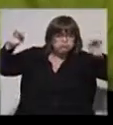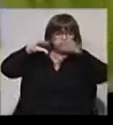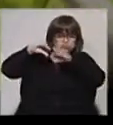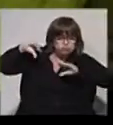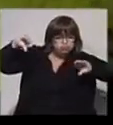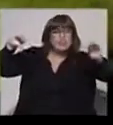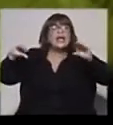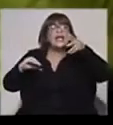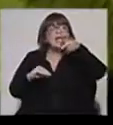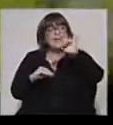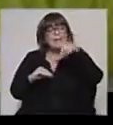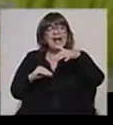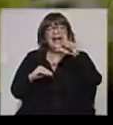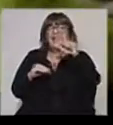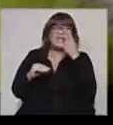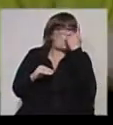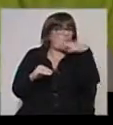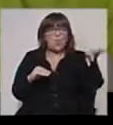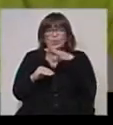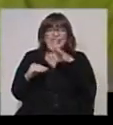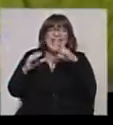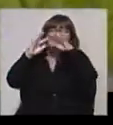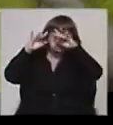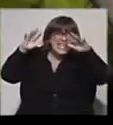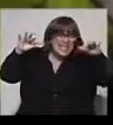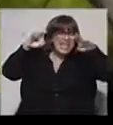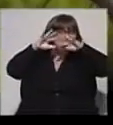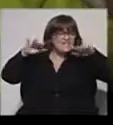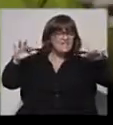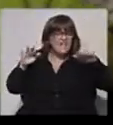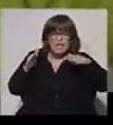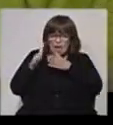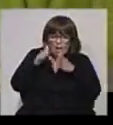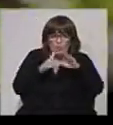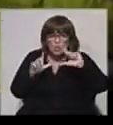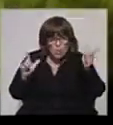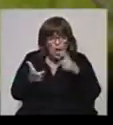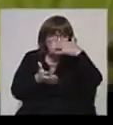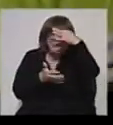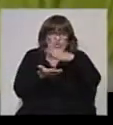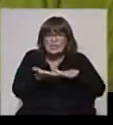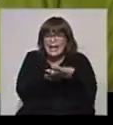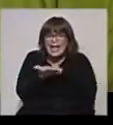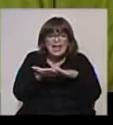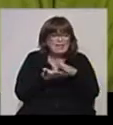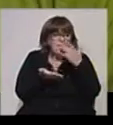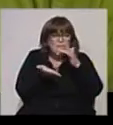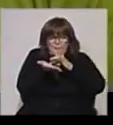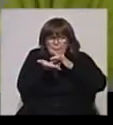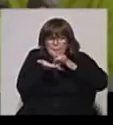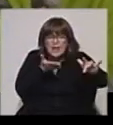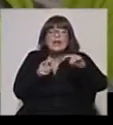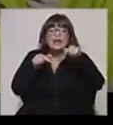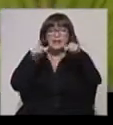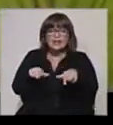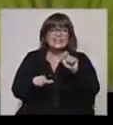una inmensidad de montañas, de nieve, de falta de caminos, de falta de pueblos, de lugares despoblados. Es un